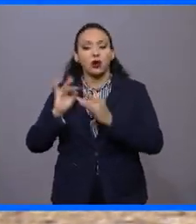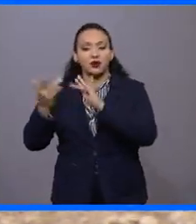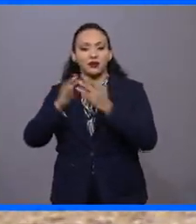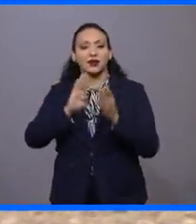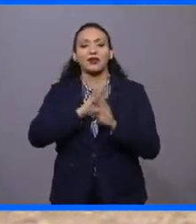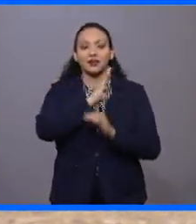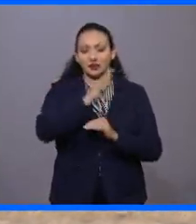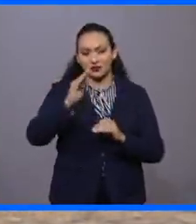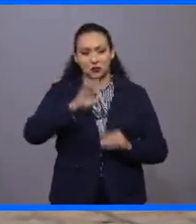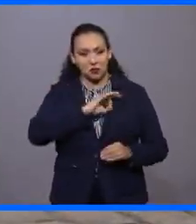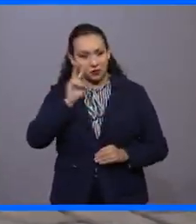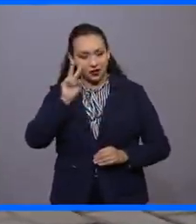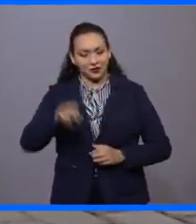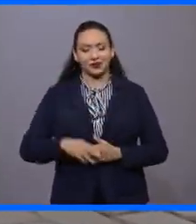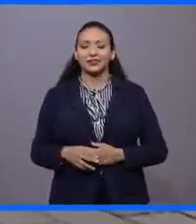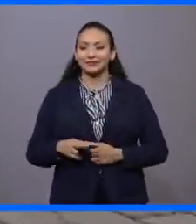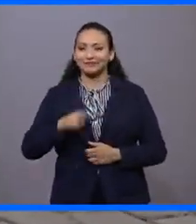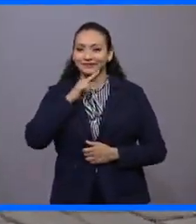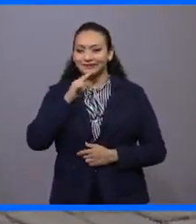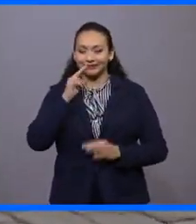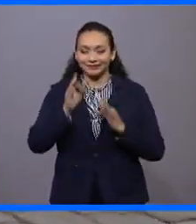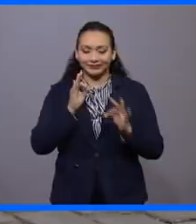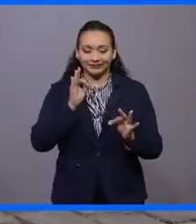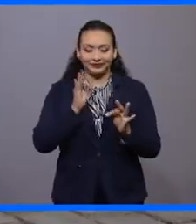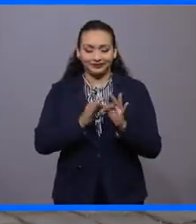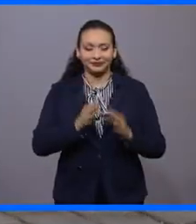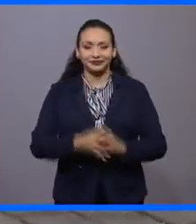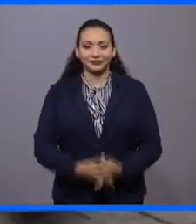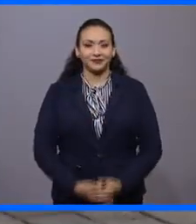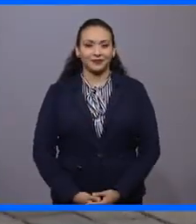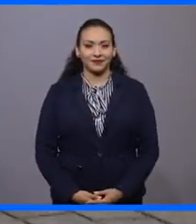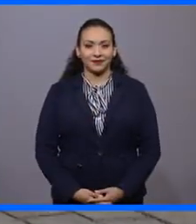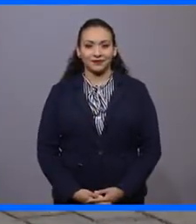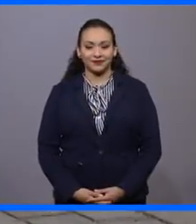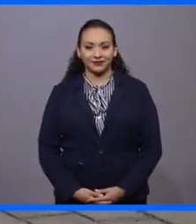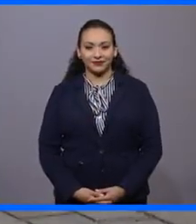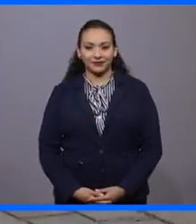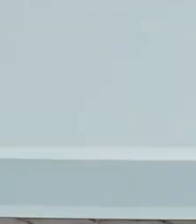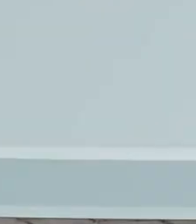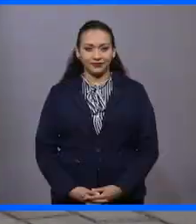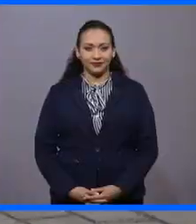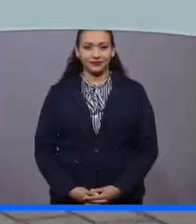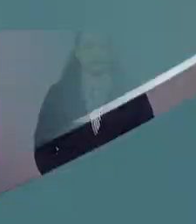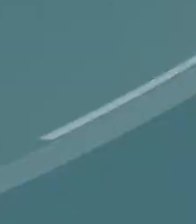Poder Judicial. Para el canal del Poder Judicial de la Federación, Jesús Daza.